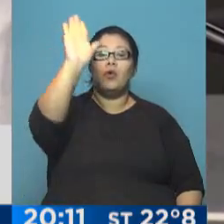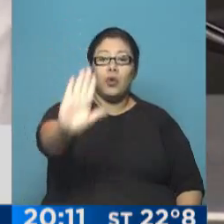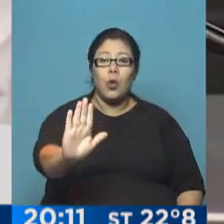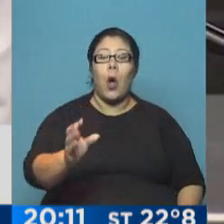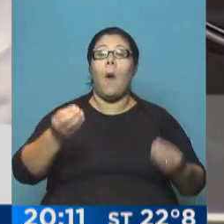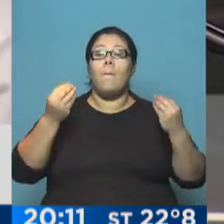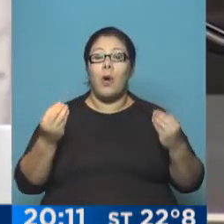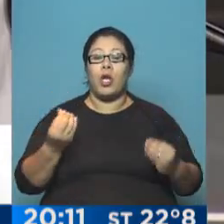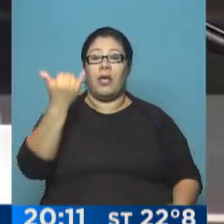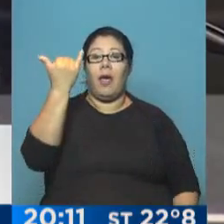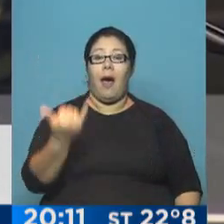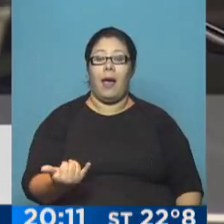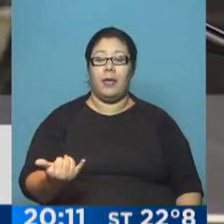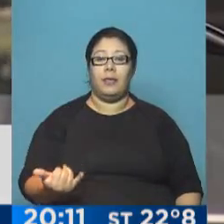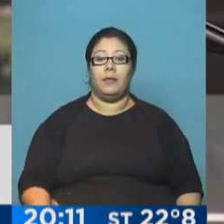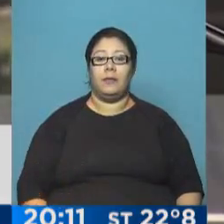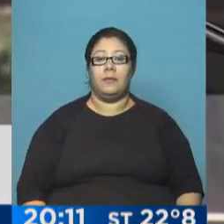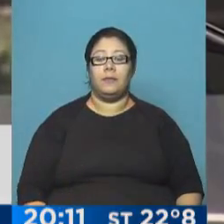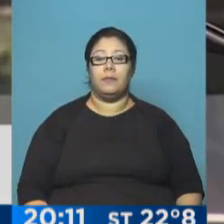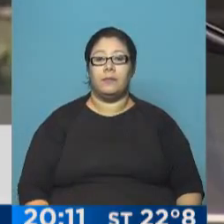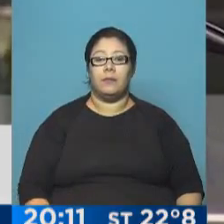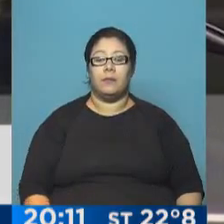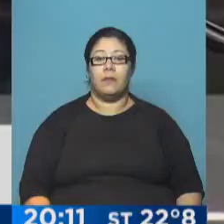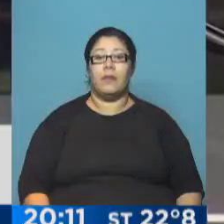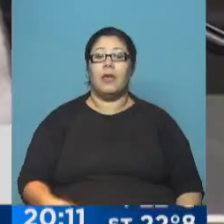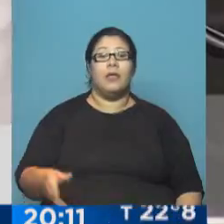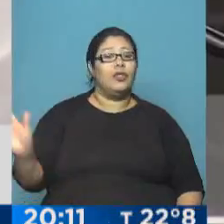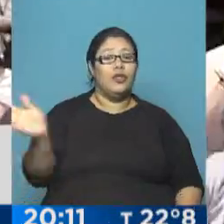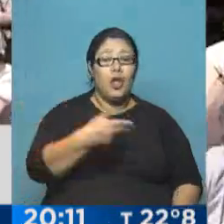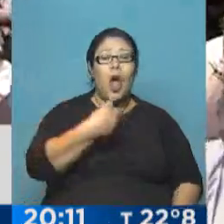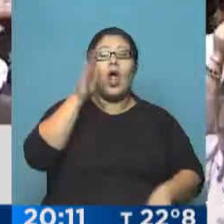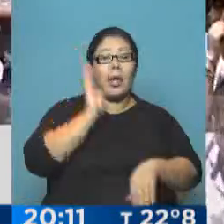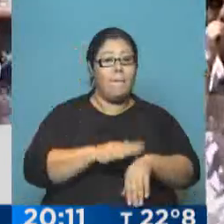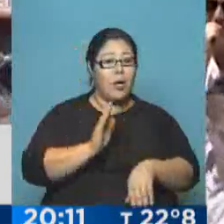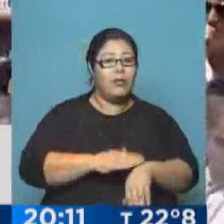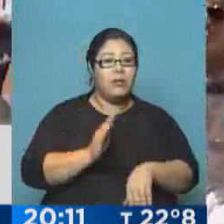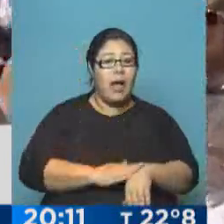porque tenemos una inmensa responsabilidad.